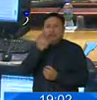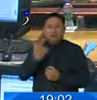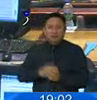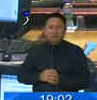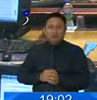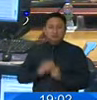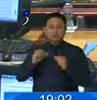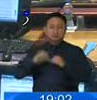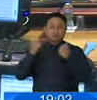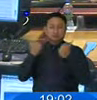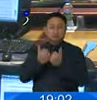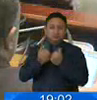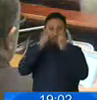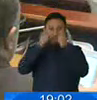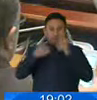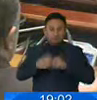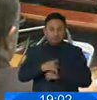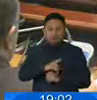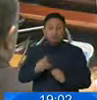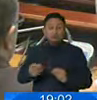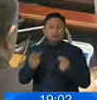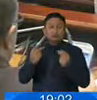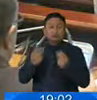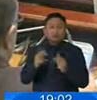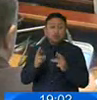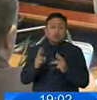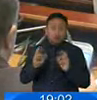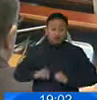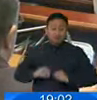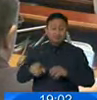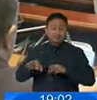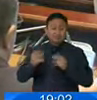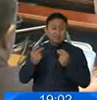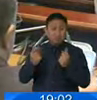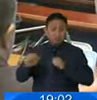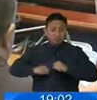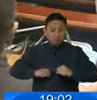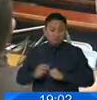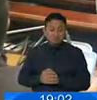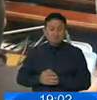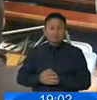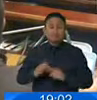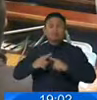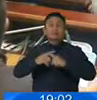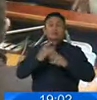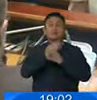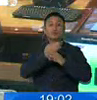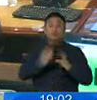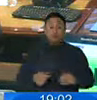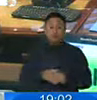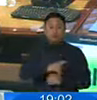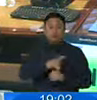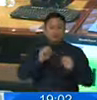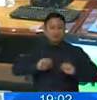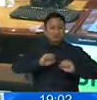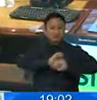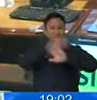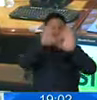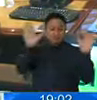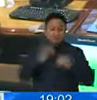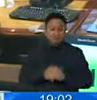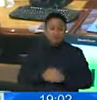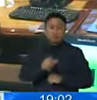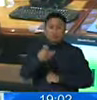una actuación eficaz de la Fiscalía para que este tema, que involucra a altos exfuncionarios del gobierno anterior, se aclare y que los